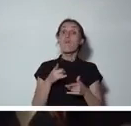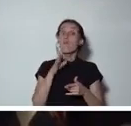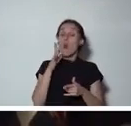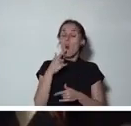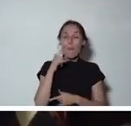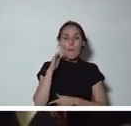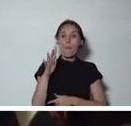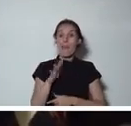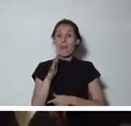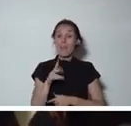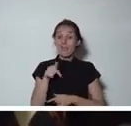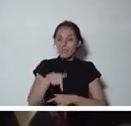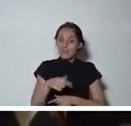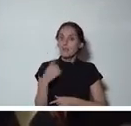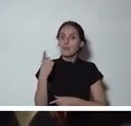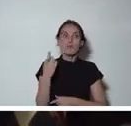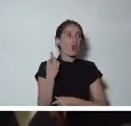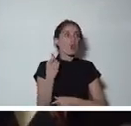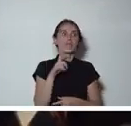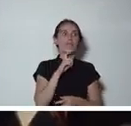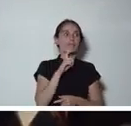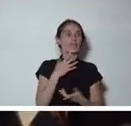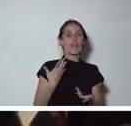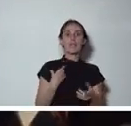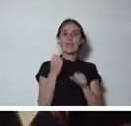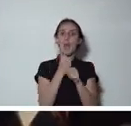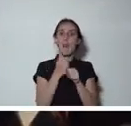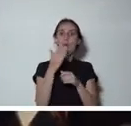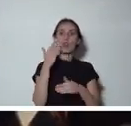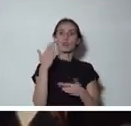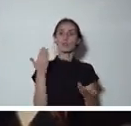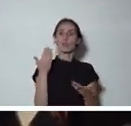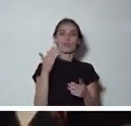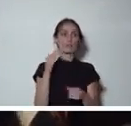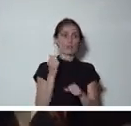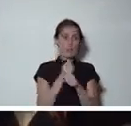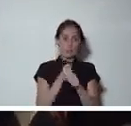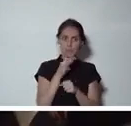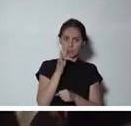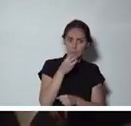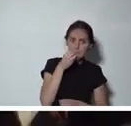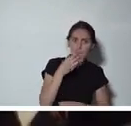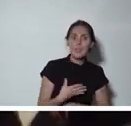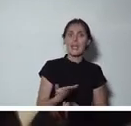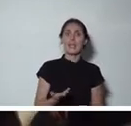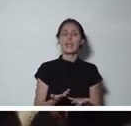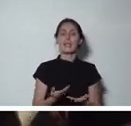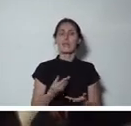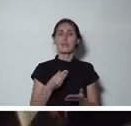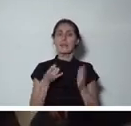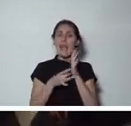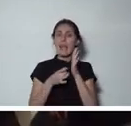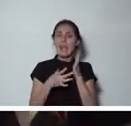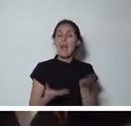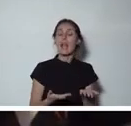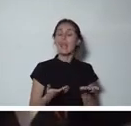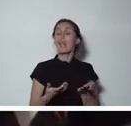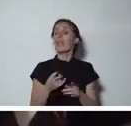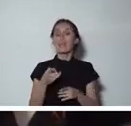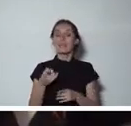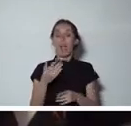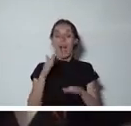la posibilidad de trabajos dignos ubicándonos en las tareas de cuidados en las tareas del hogar que son el sostén de la vida pero que no son